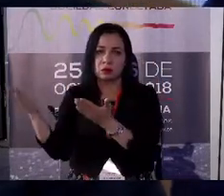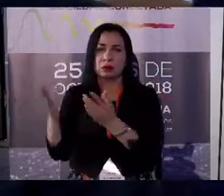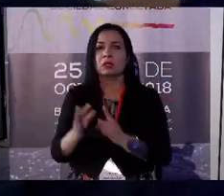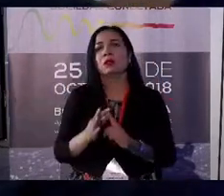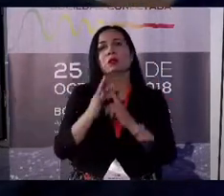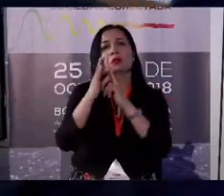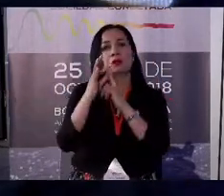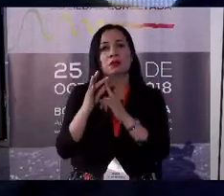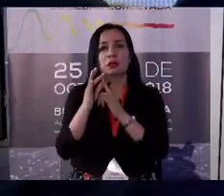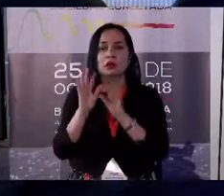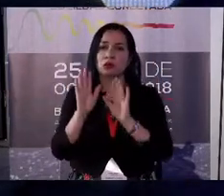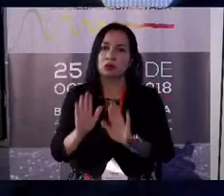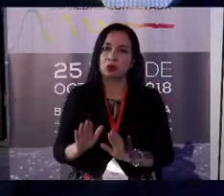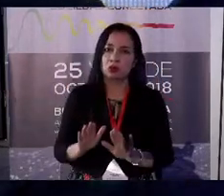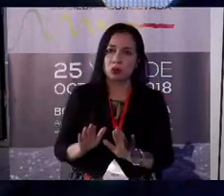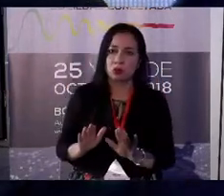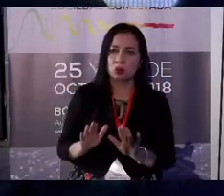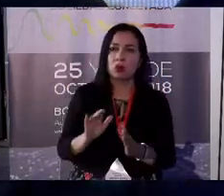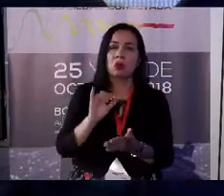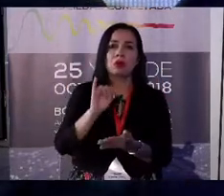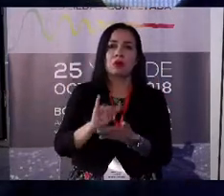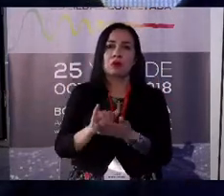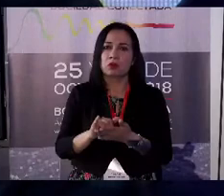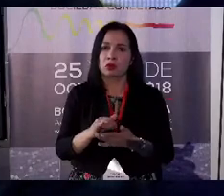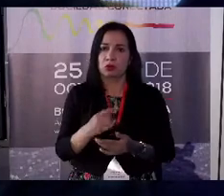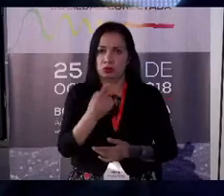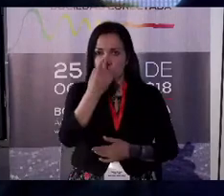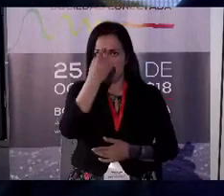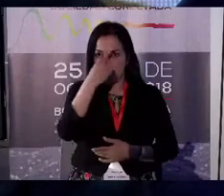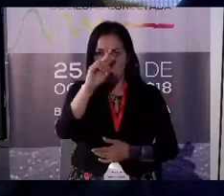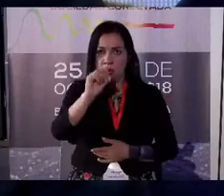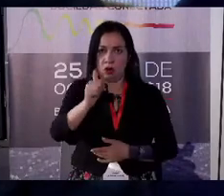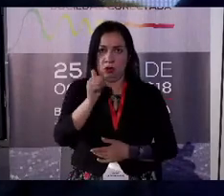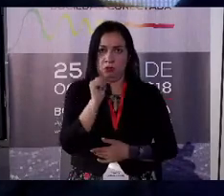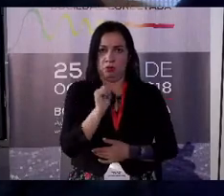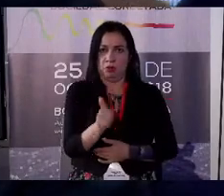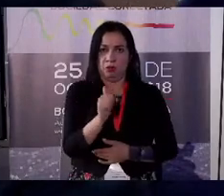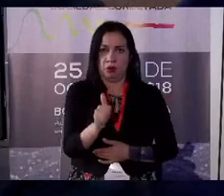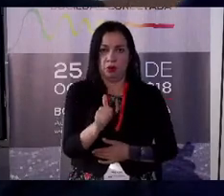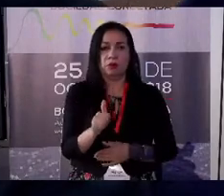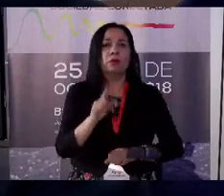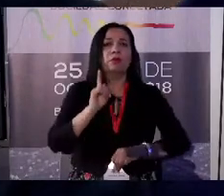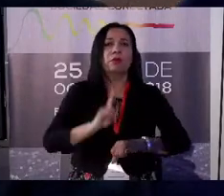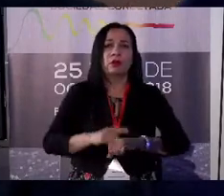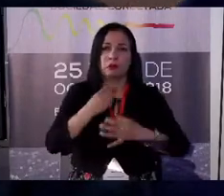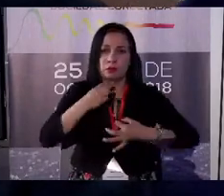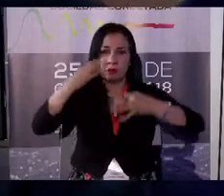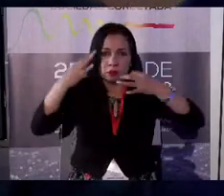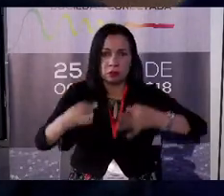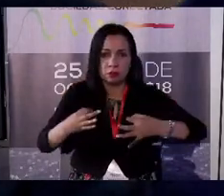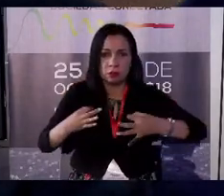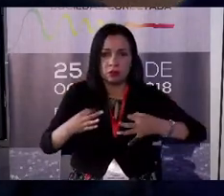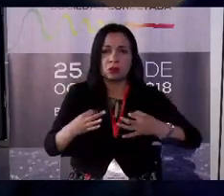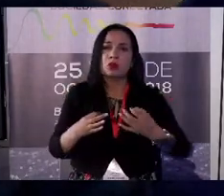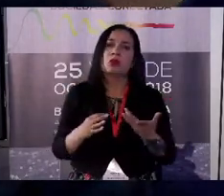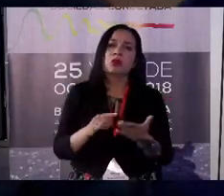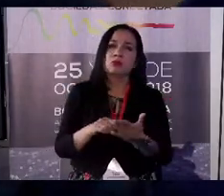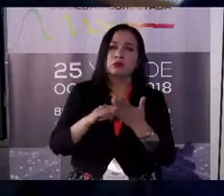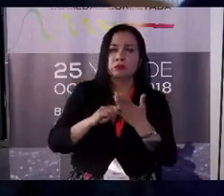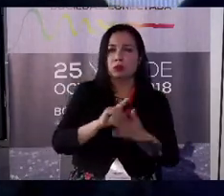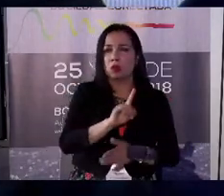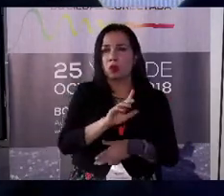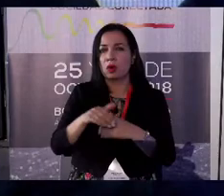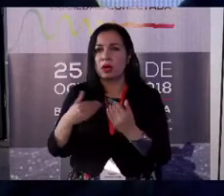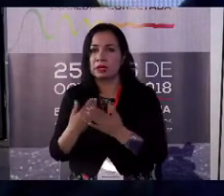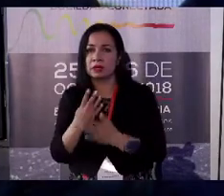particular, la automatización en tiempo real, todo este tipo de aplicaciones que va a permitir una latencia de 1 a 4 milisegundos,